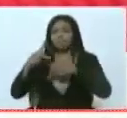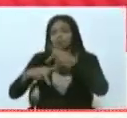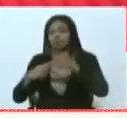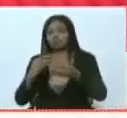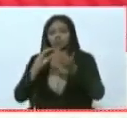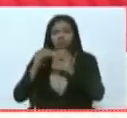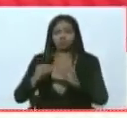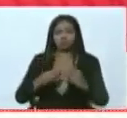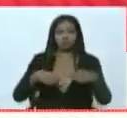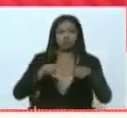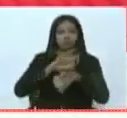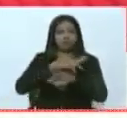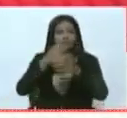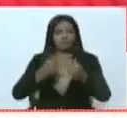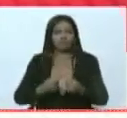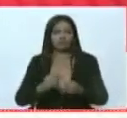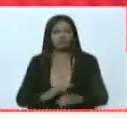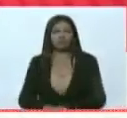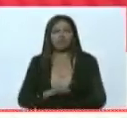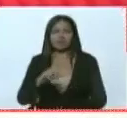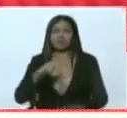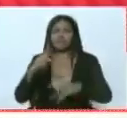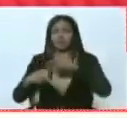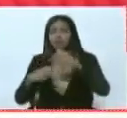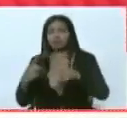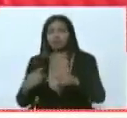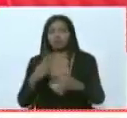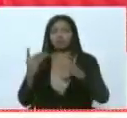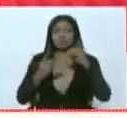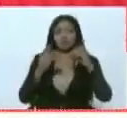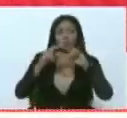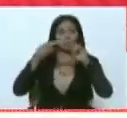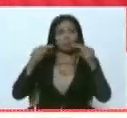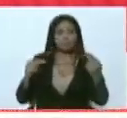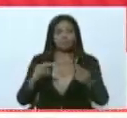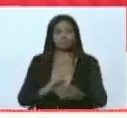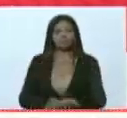reorganización y expansión de fuerza. Este proceso de diálogo por la paz.